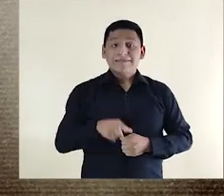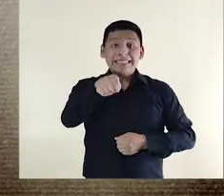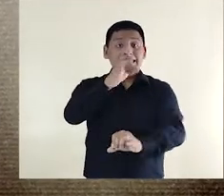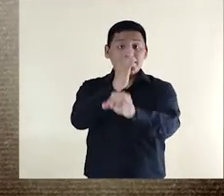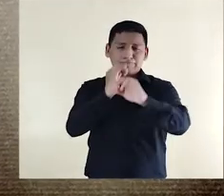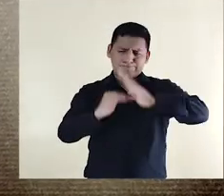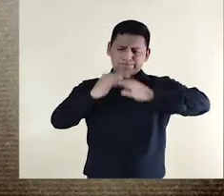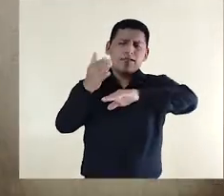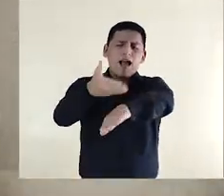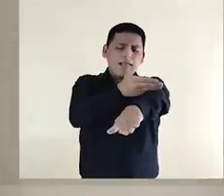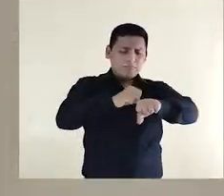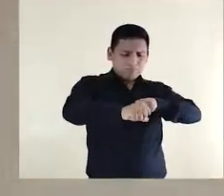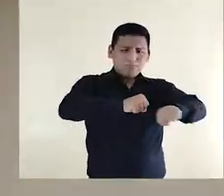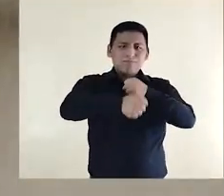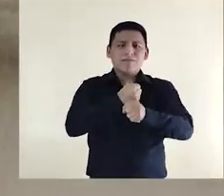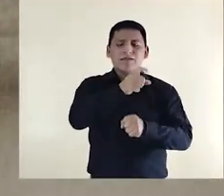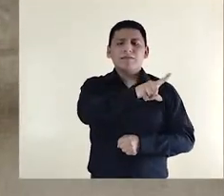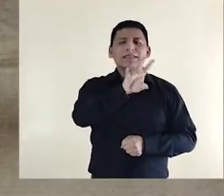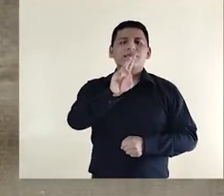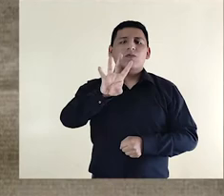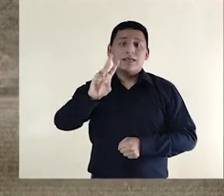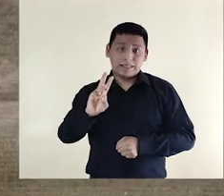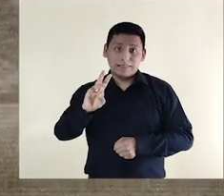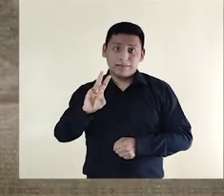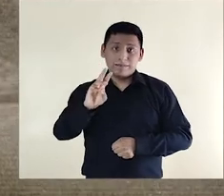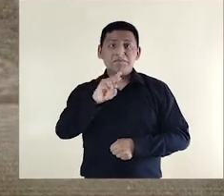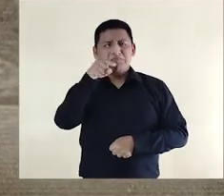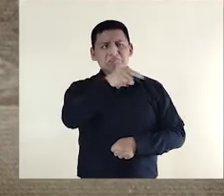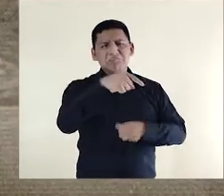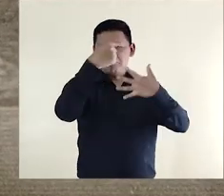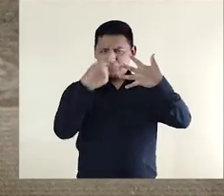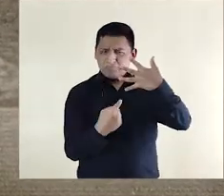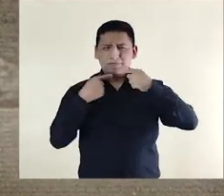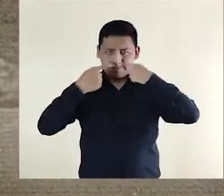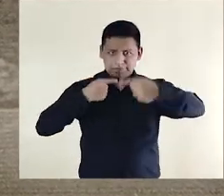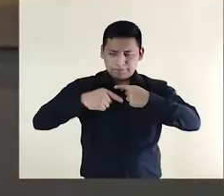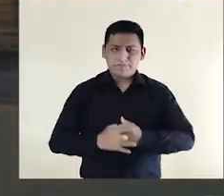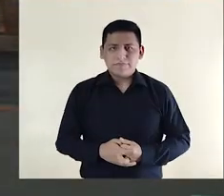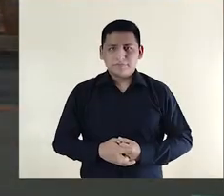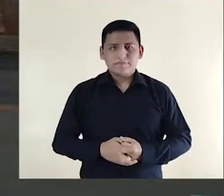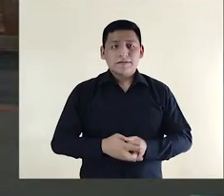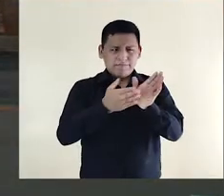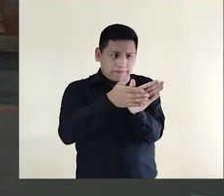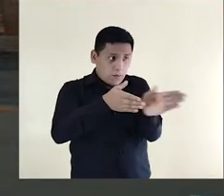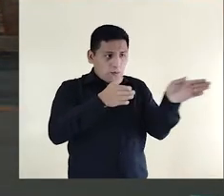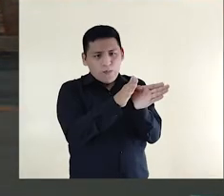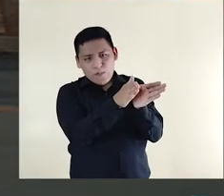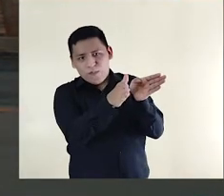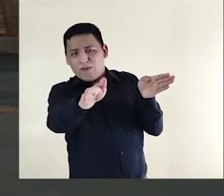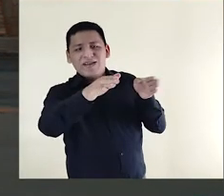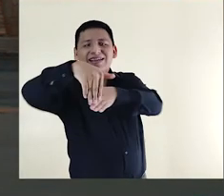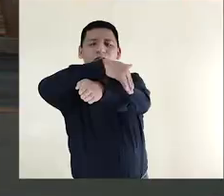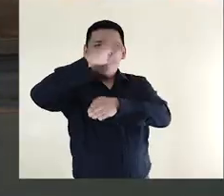La propia iglesia es posterior al cataclismo de 1746 y tiene algunas peculiaridades. Está orientada en